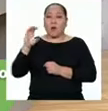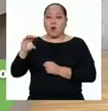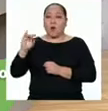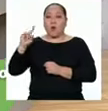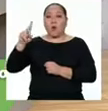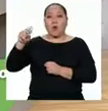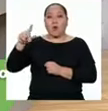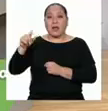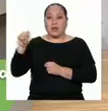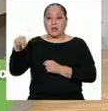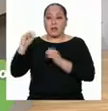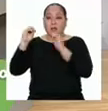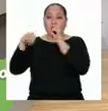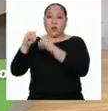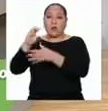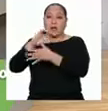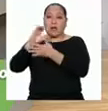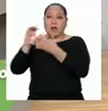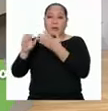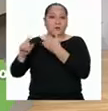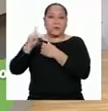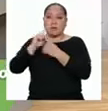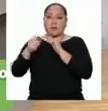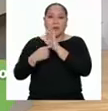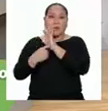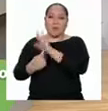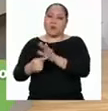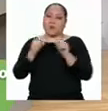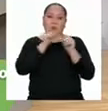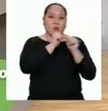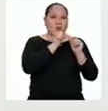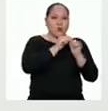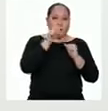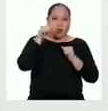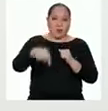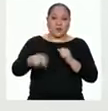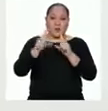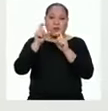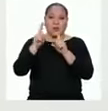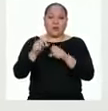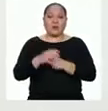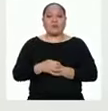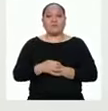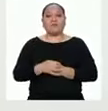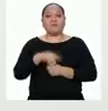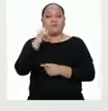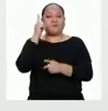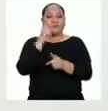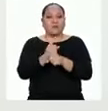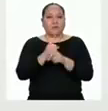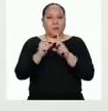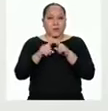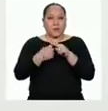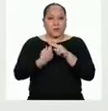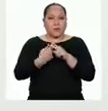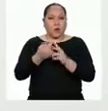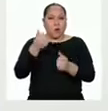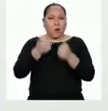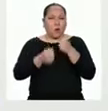o características y no pueden ser expresadas numéricamente. Así es. Comencemos. ¿Cuál era la